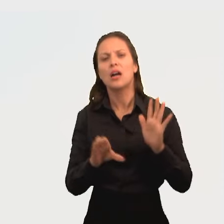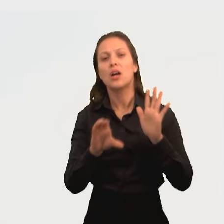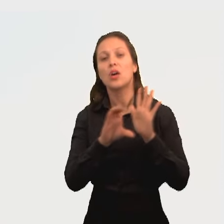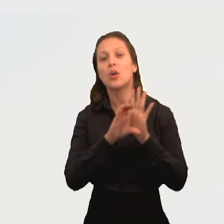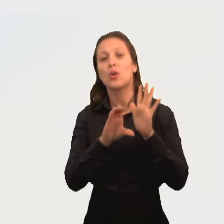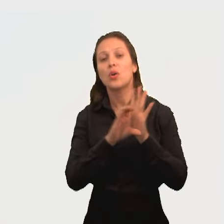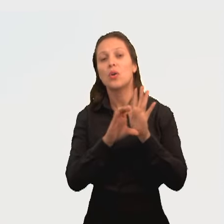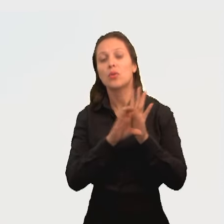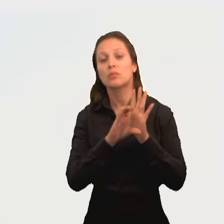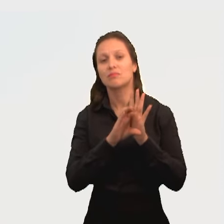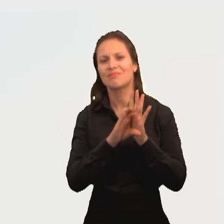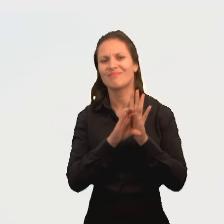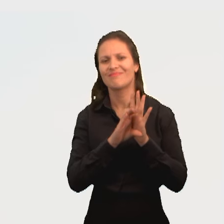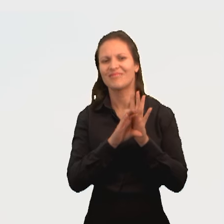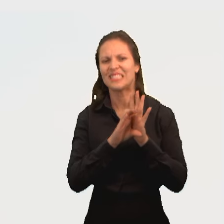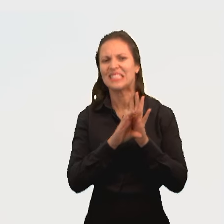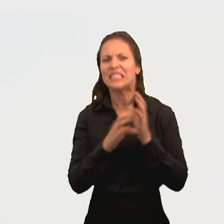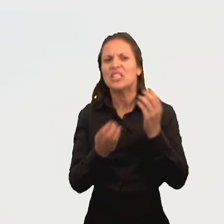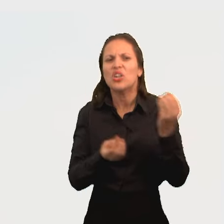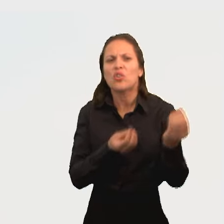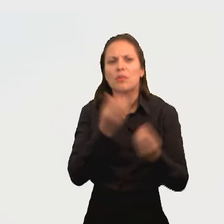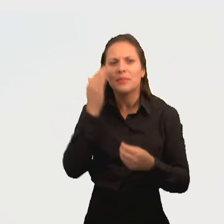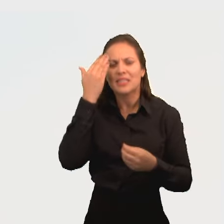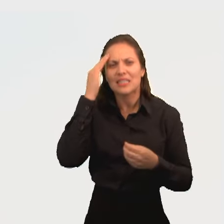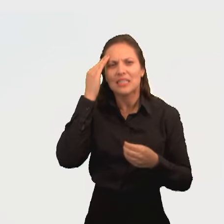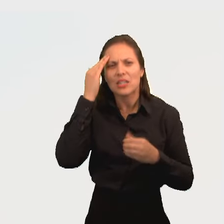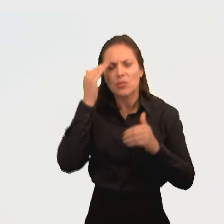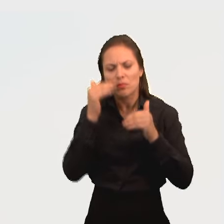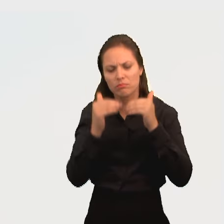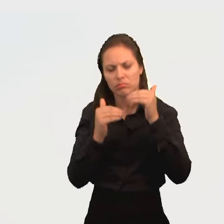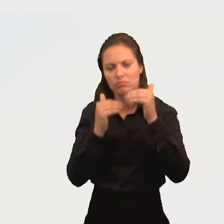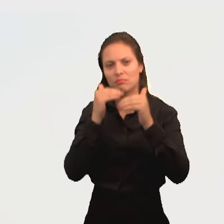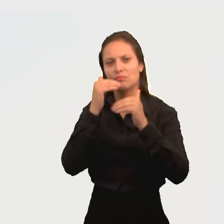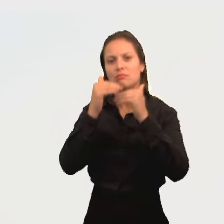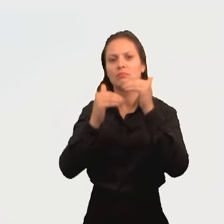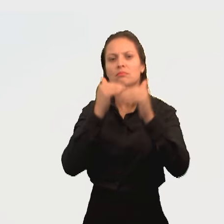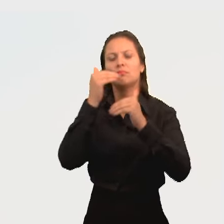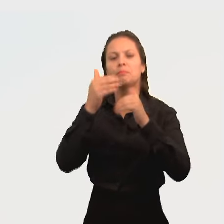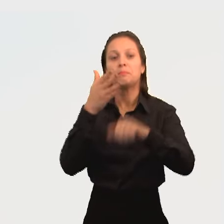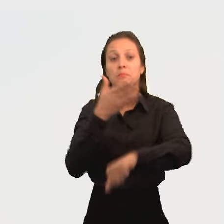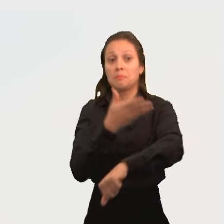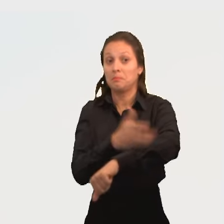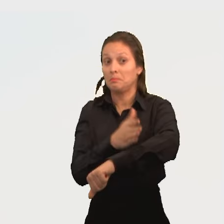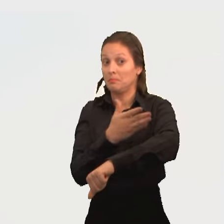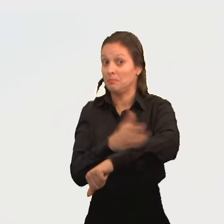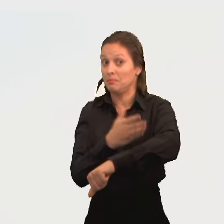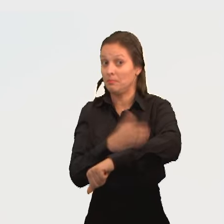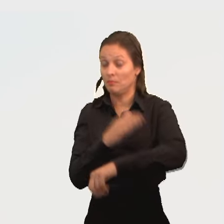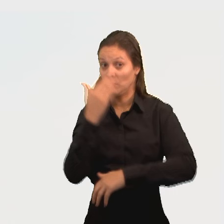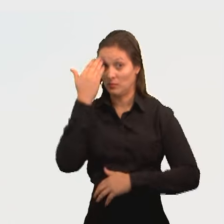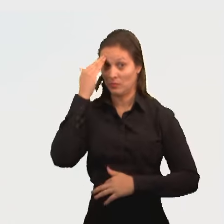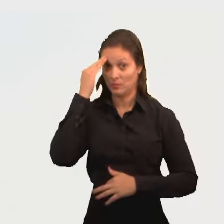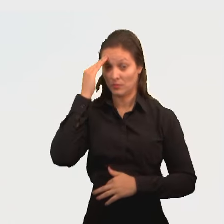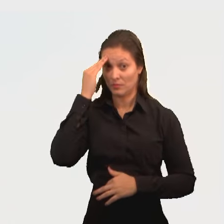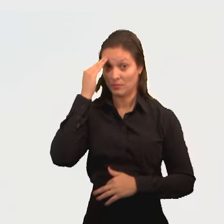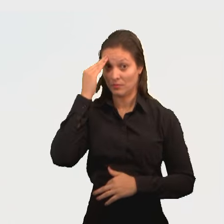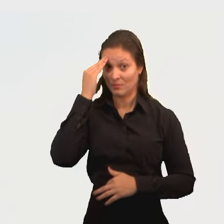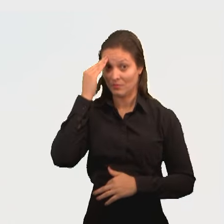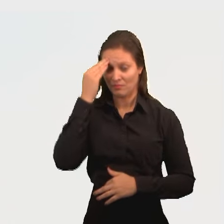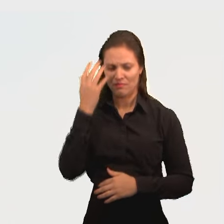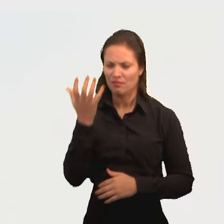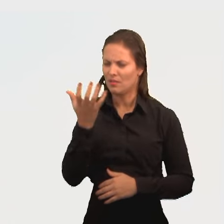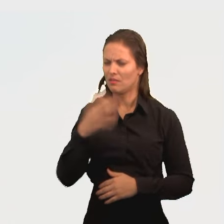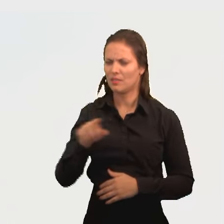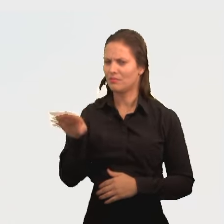el código que necesitamos para complementar todo el proceso de entrenar el modelo que reconozca los